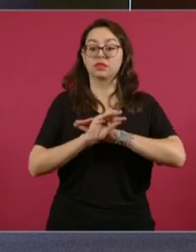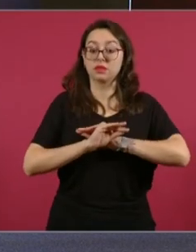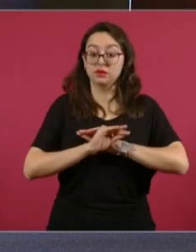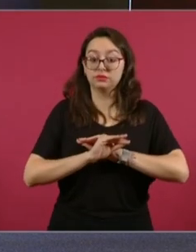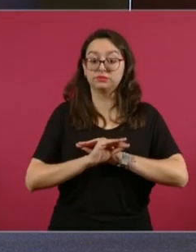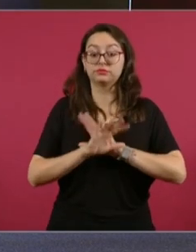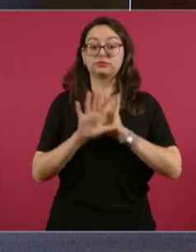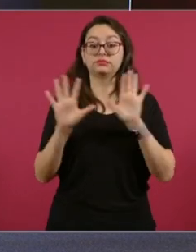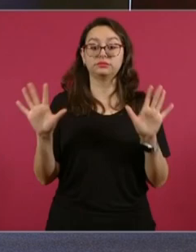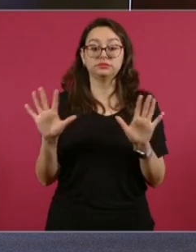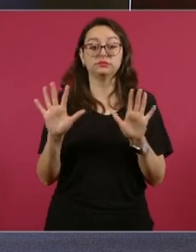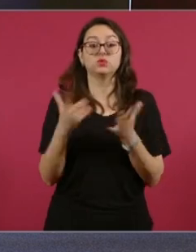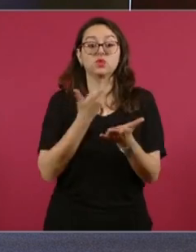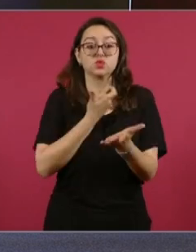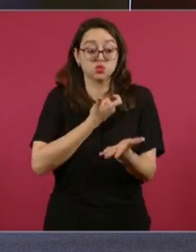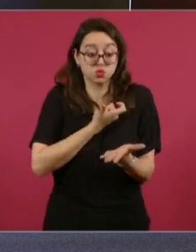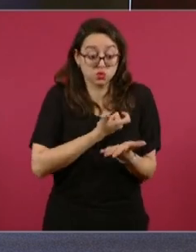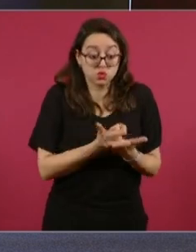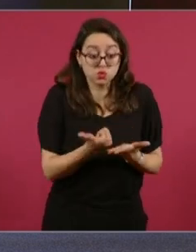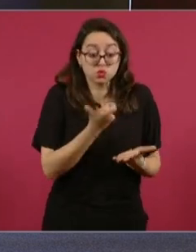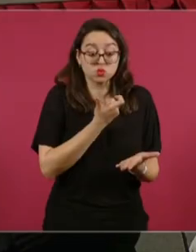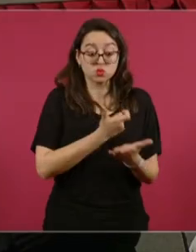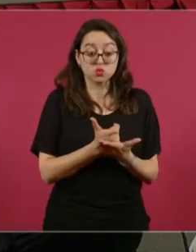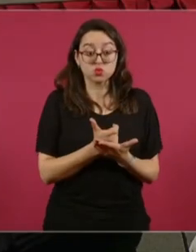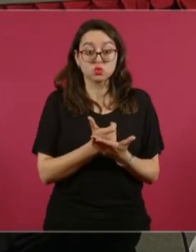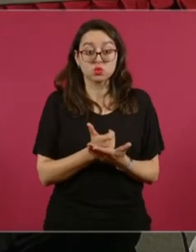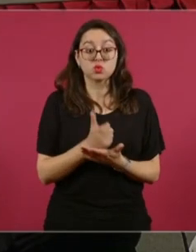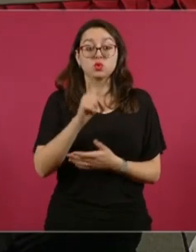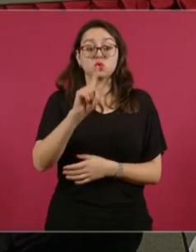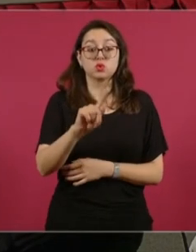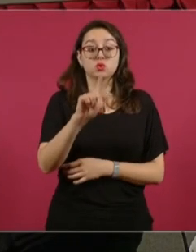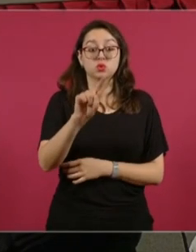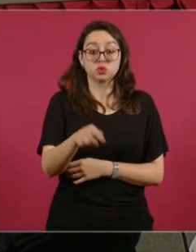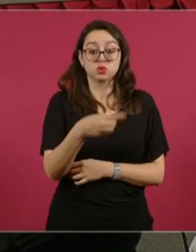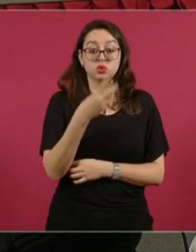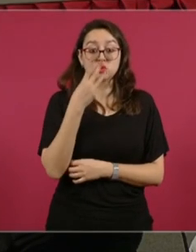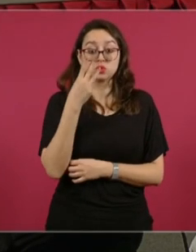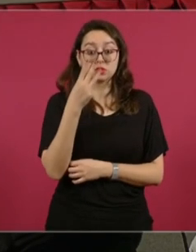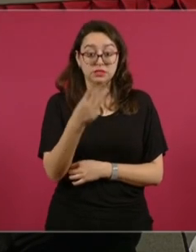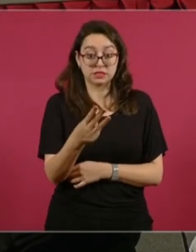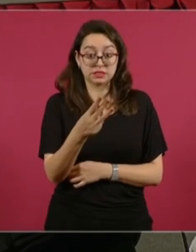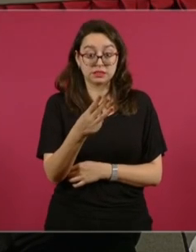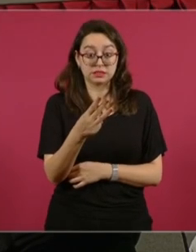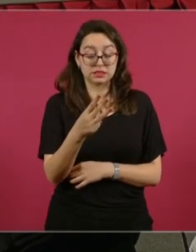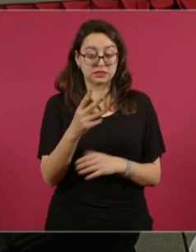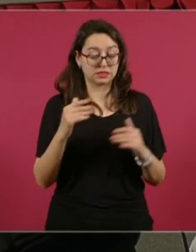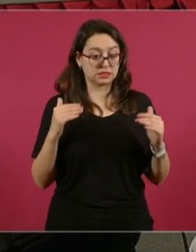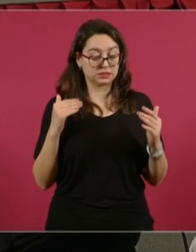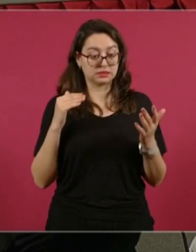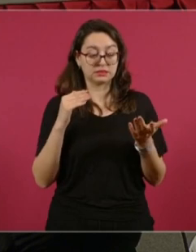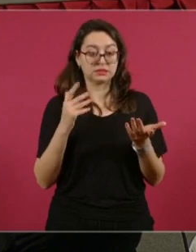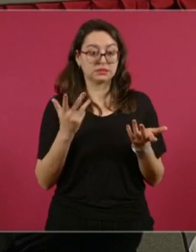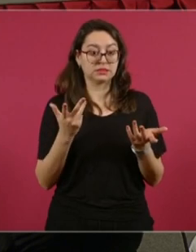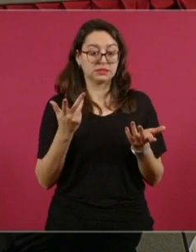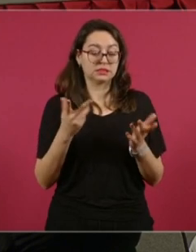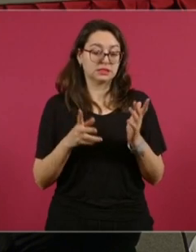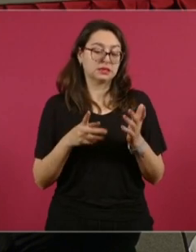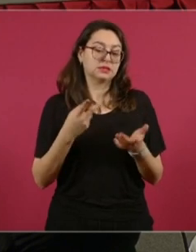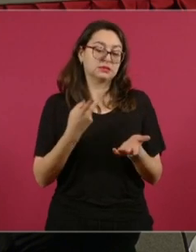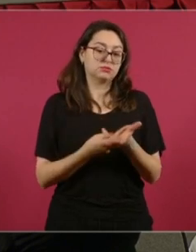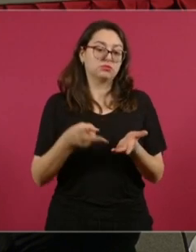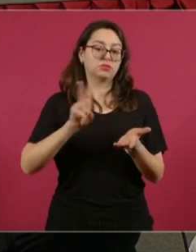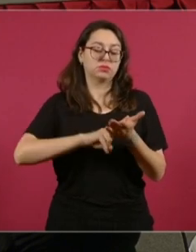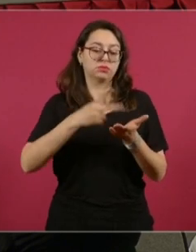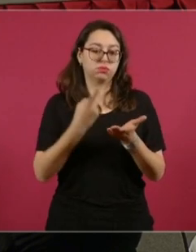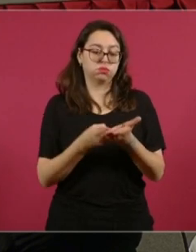cuya remuneración no superará 73 veces el valor anual de